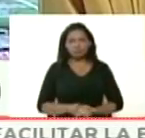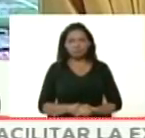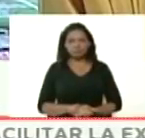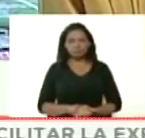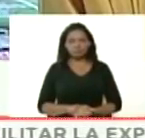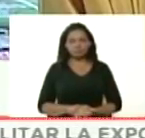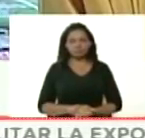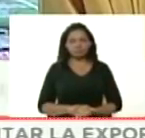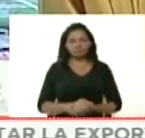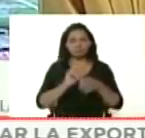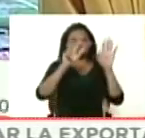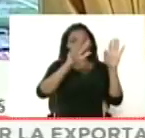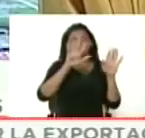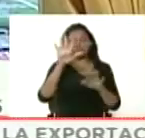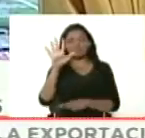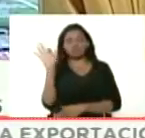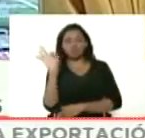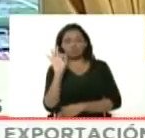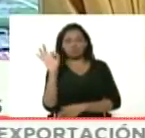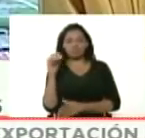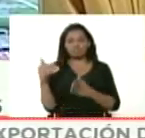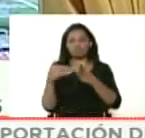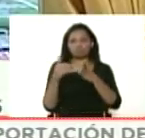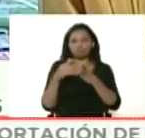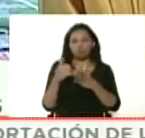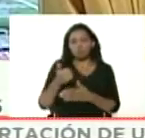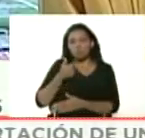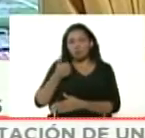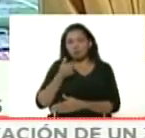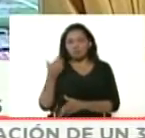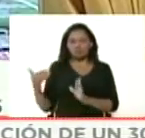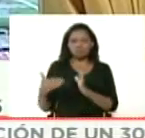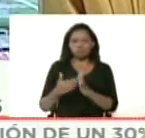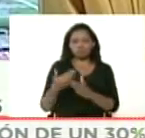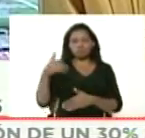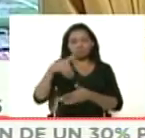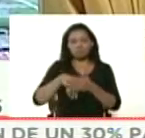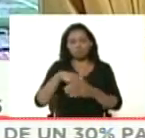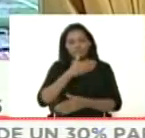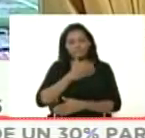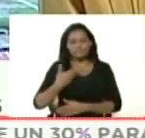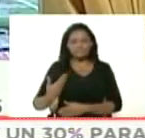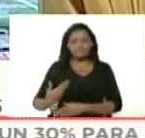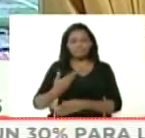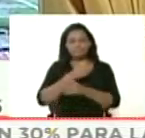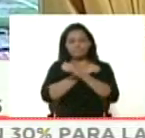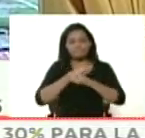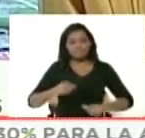El 85% está en contra de cualquier amenaza de intervención militar a Venezuela.